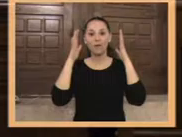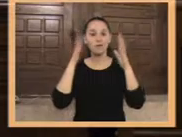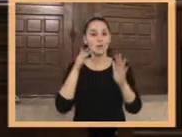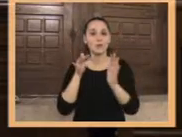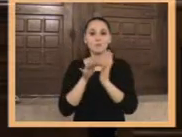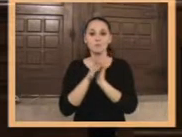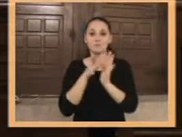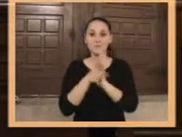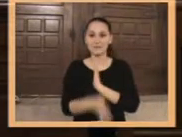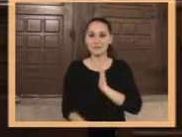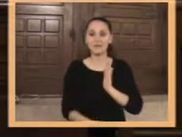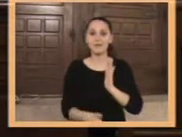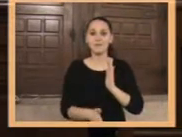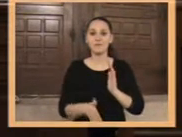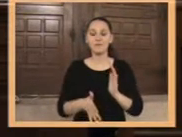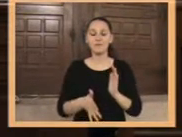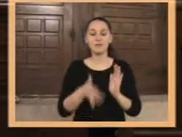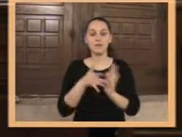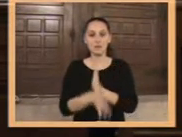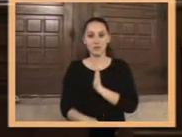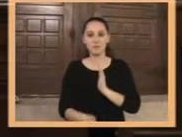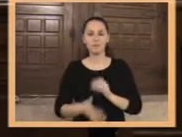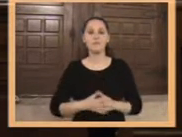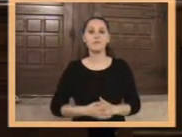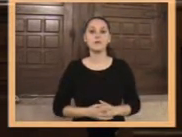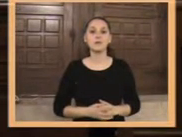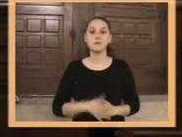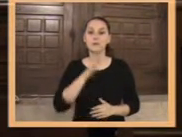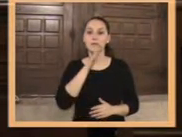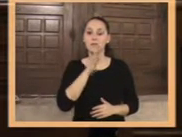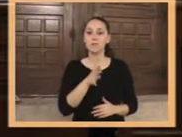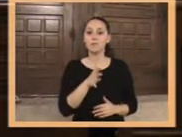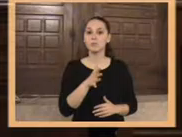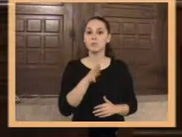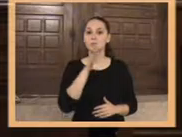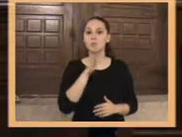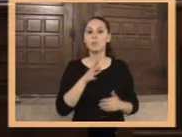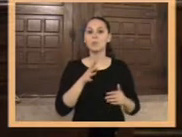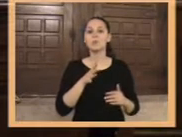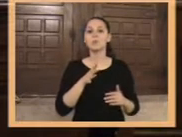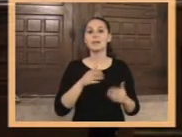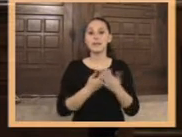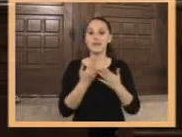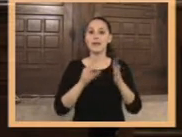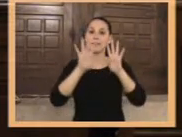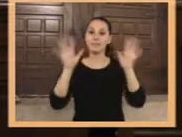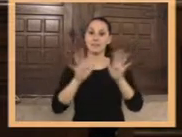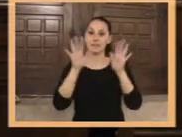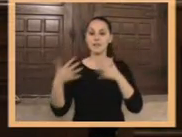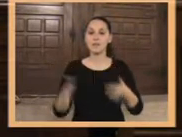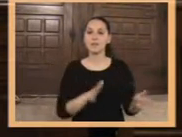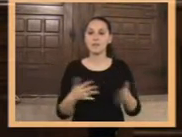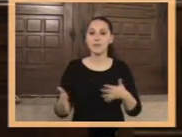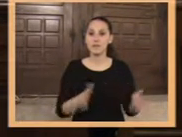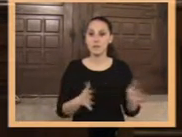los términos y con el contenido que obra en el informe del técnico de Administración General Letrado de 10 de marzo de 2016. Votan a favor la